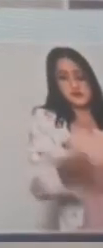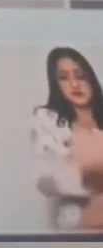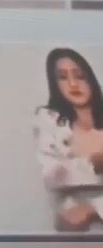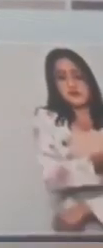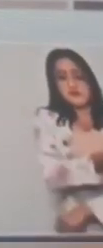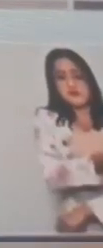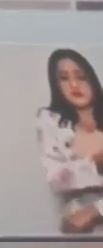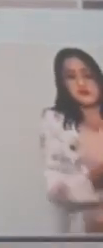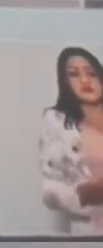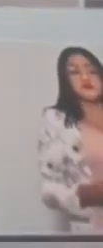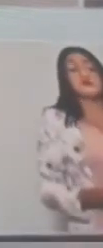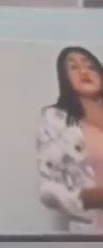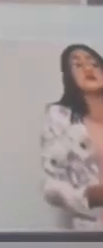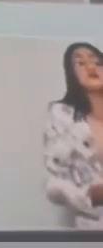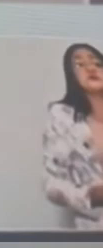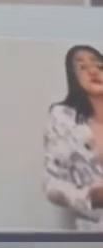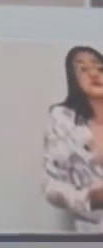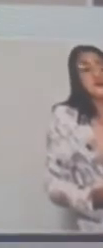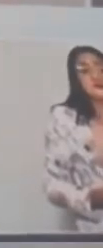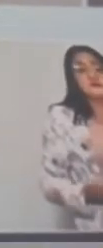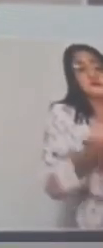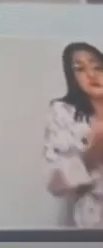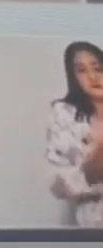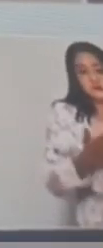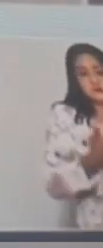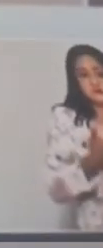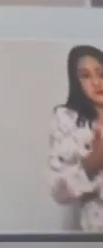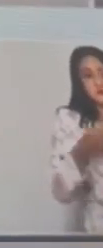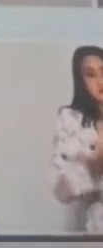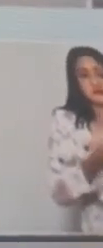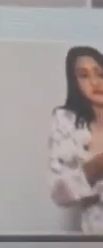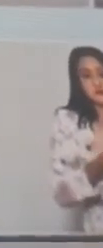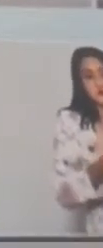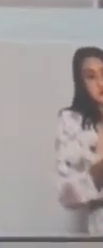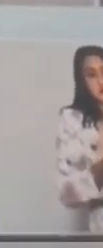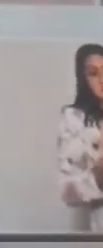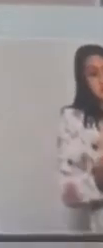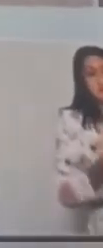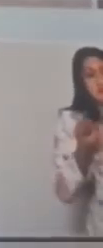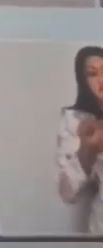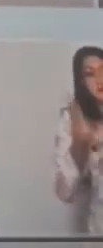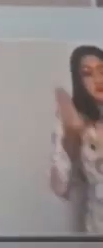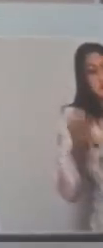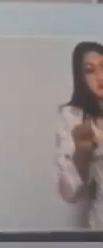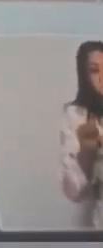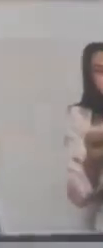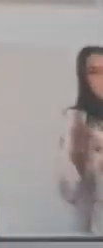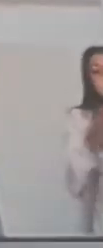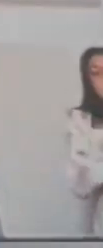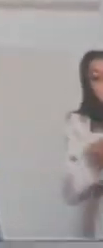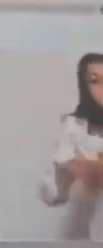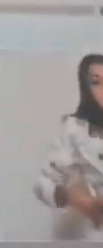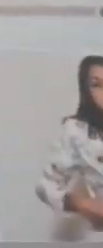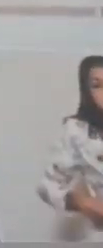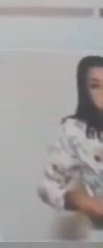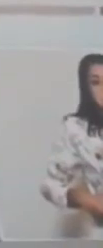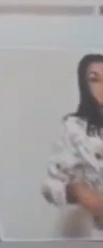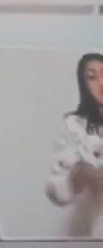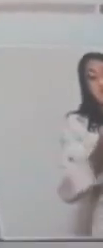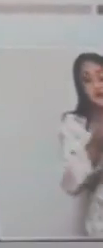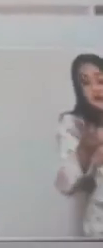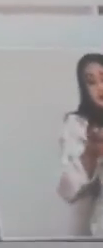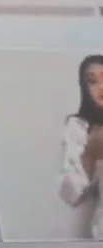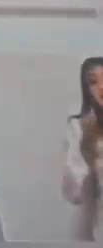vacunación en los lo que tenemos activo en este momento, que son los 29 municipios del área conurbada